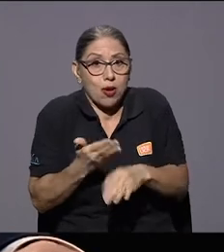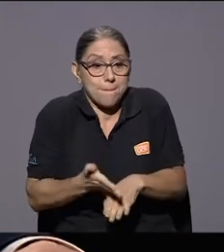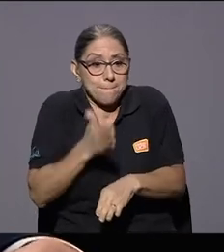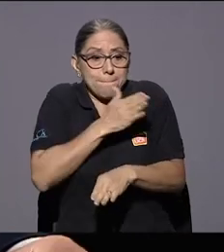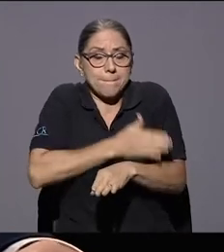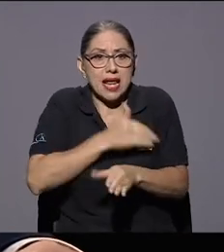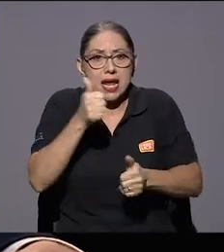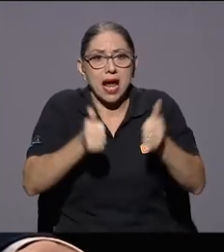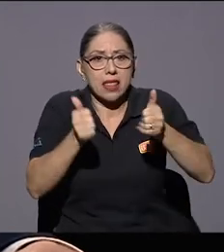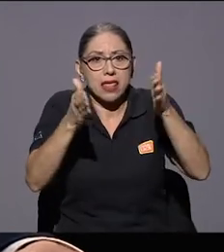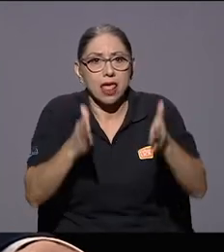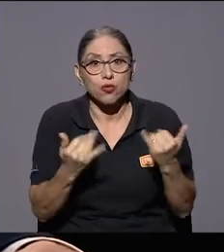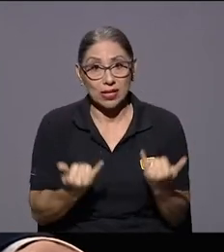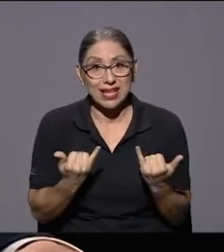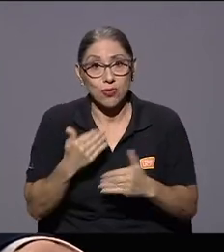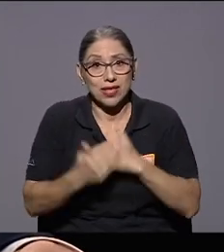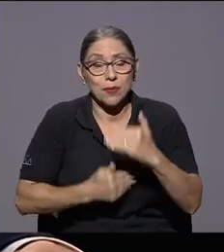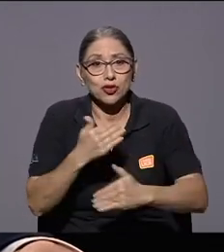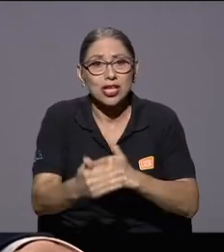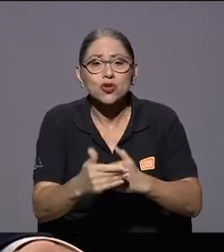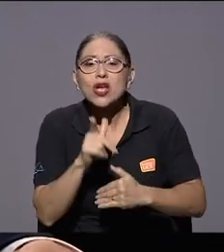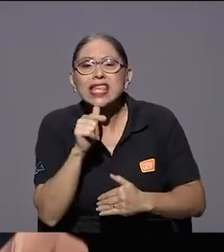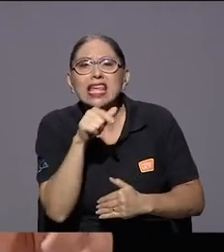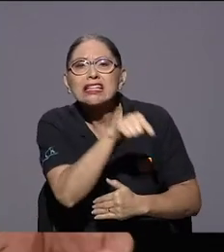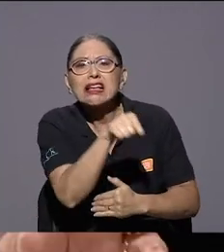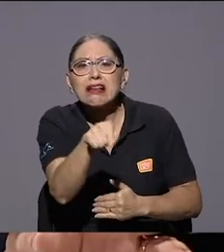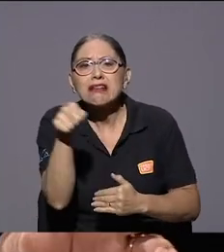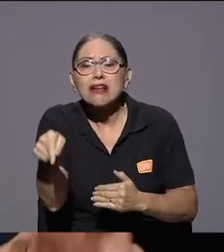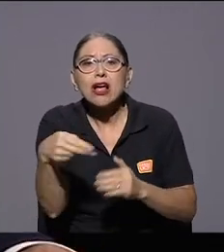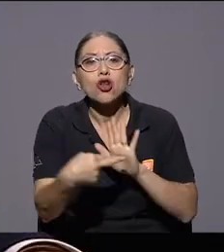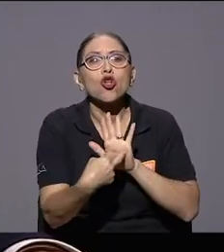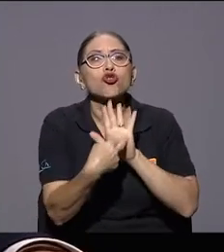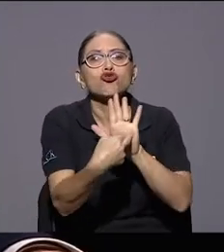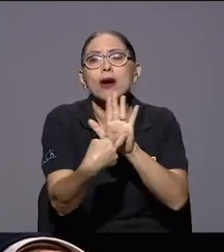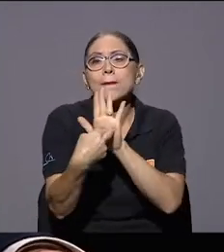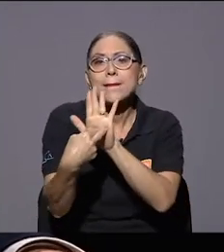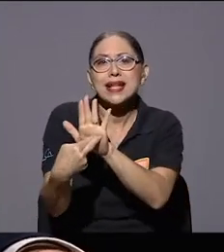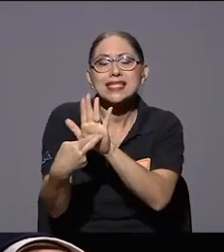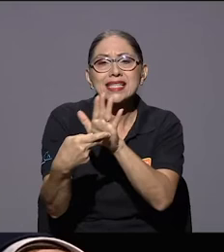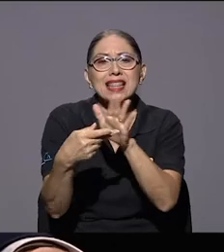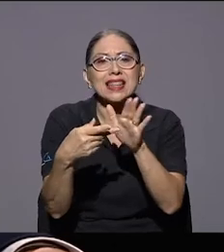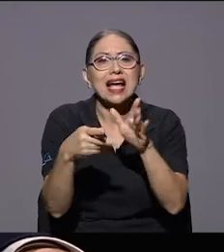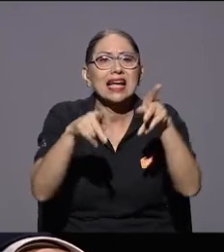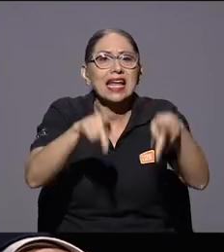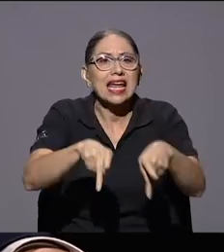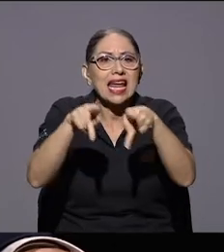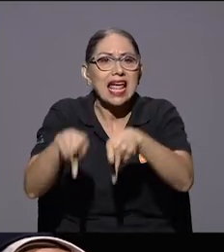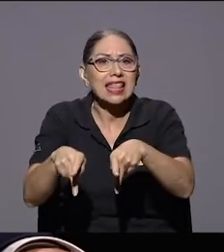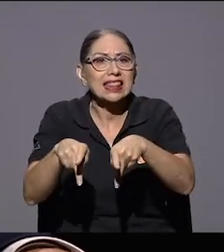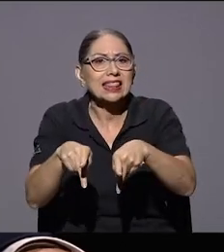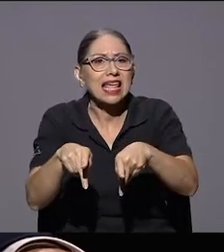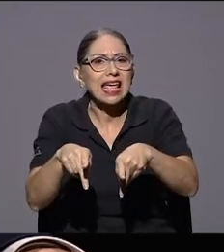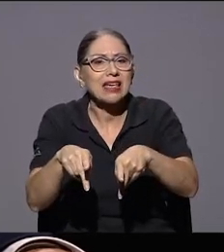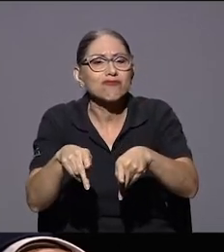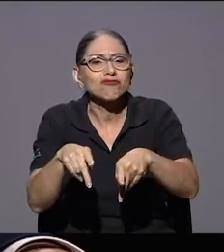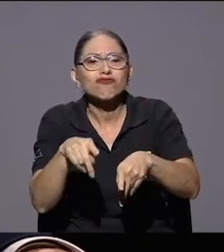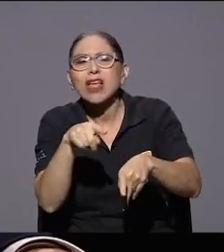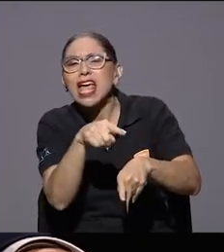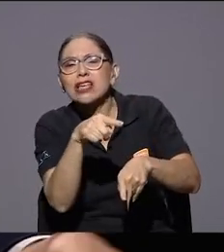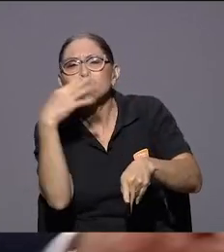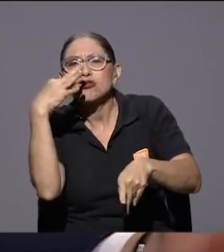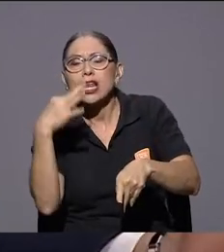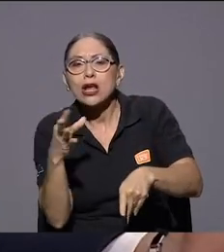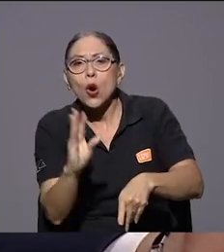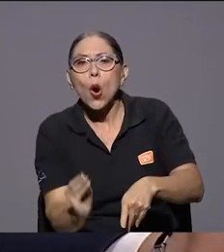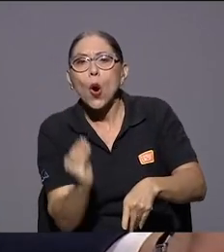precandidaturas lo representan seguramente gente que ellos consideran que son jóvenes, pero ya son